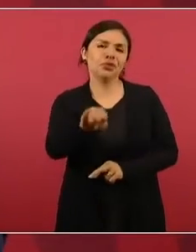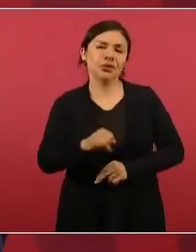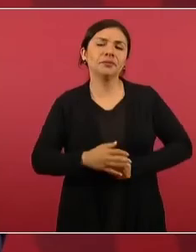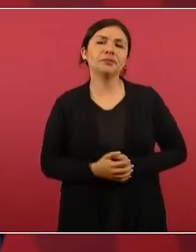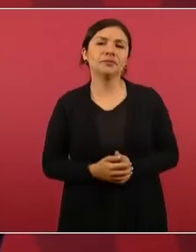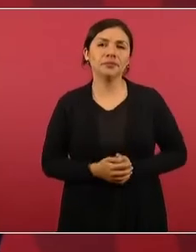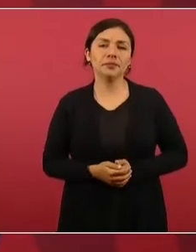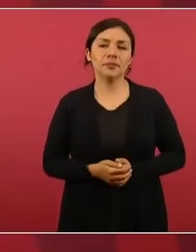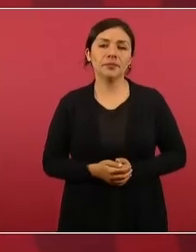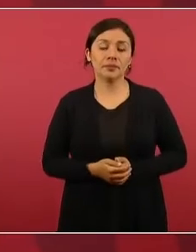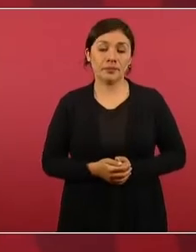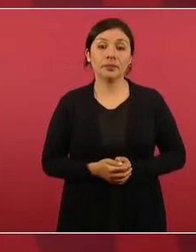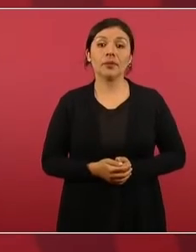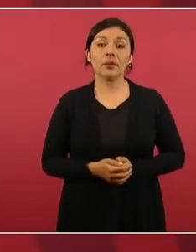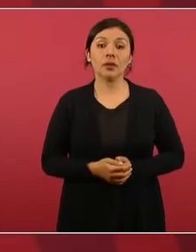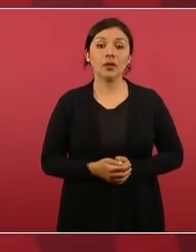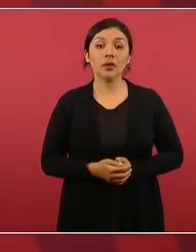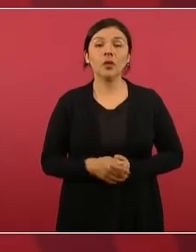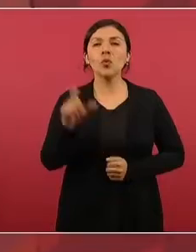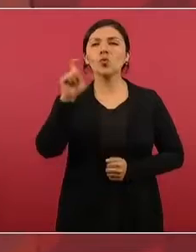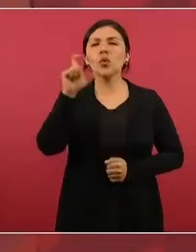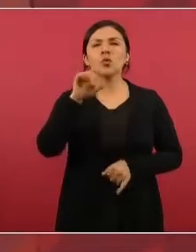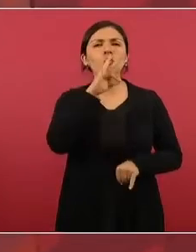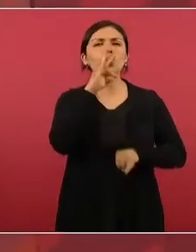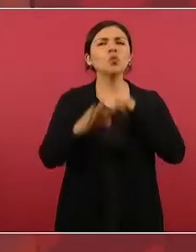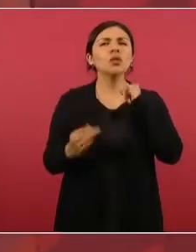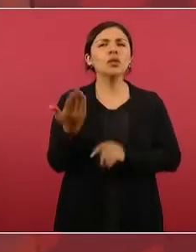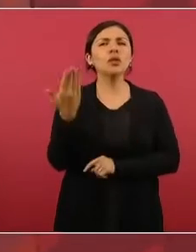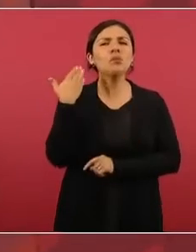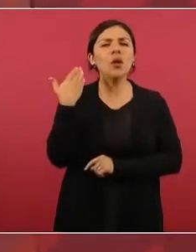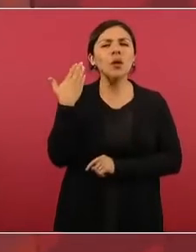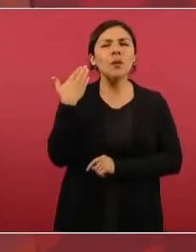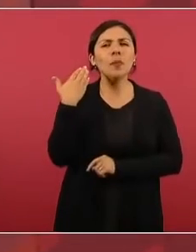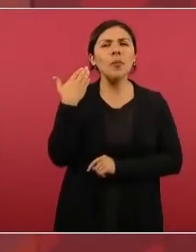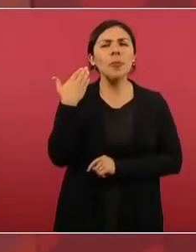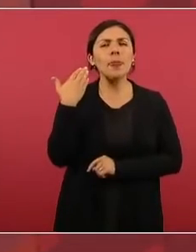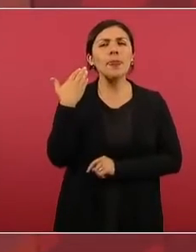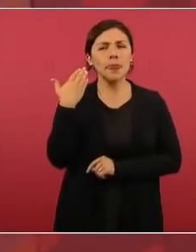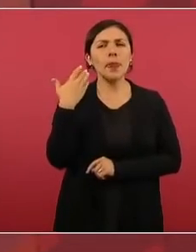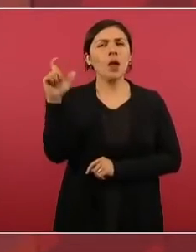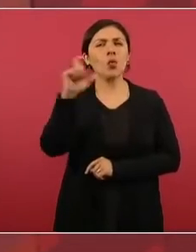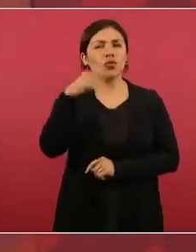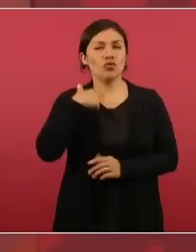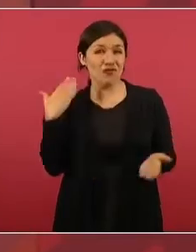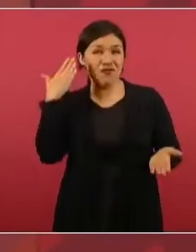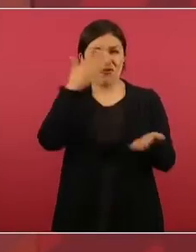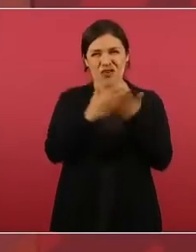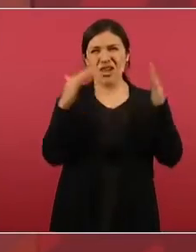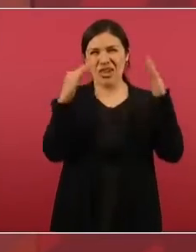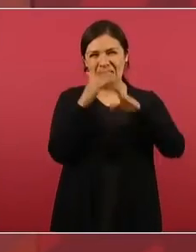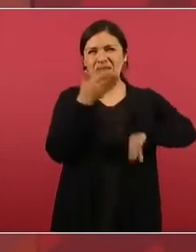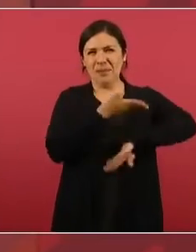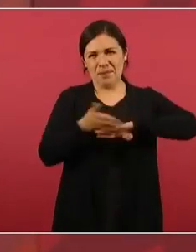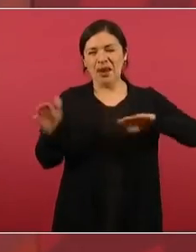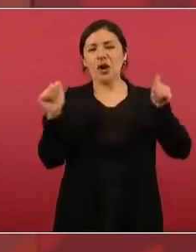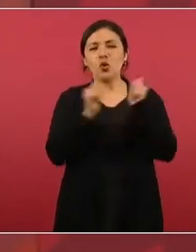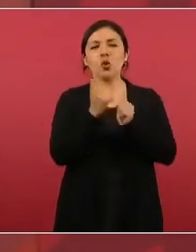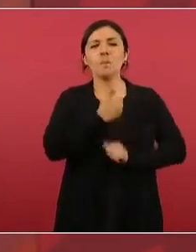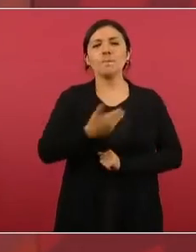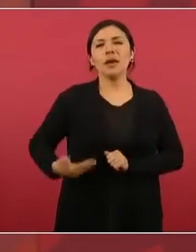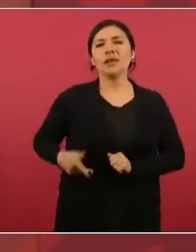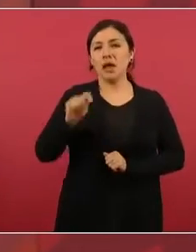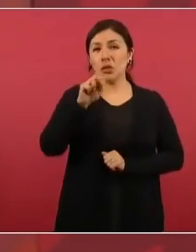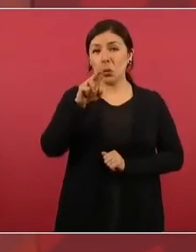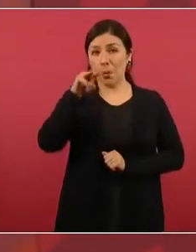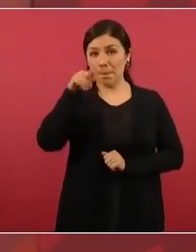Y en la última ocasión, bueno, cuando estuve en Casa Blanca con el presidente